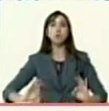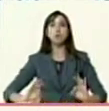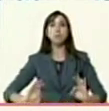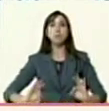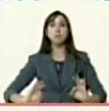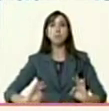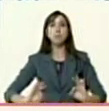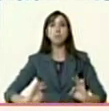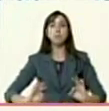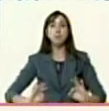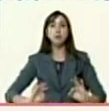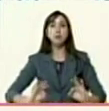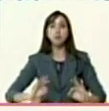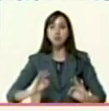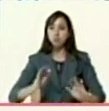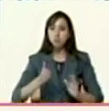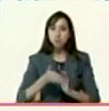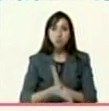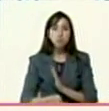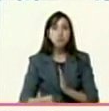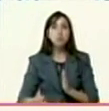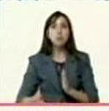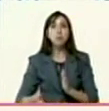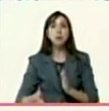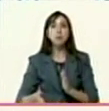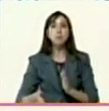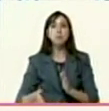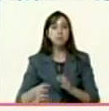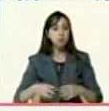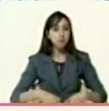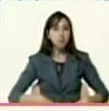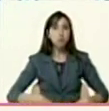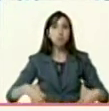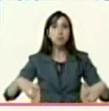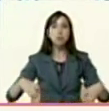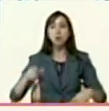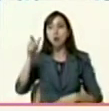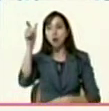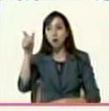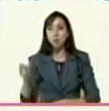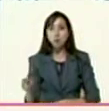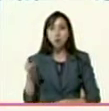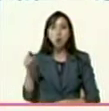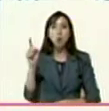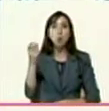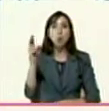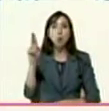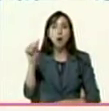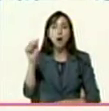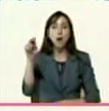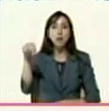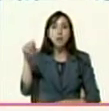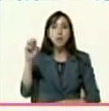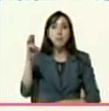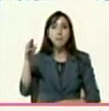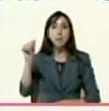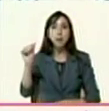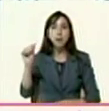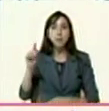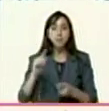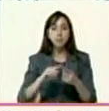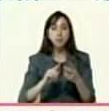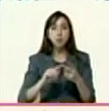de autoría patrimonial a los ciudadanos Carlos José Balsa Guanipa, David Smolanqui,